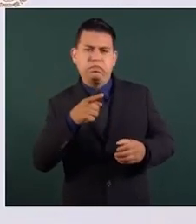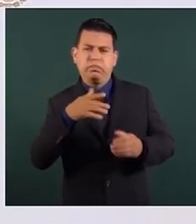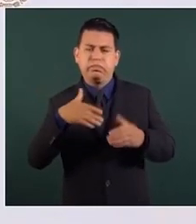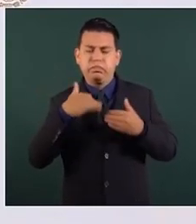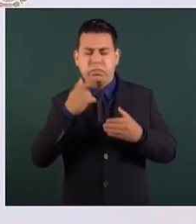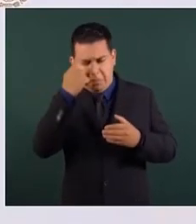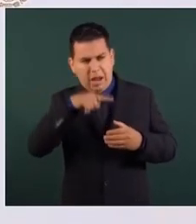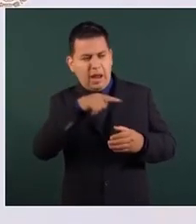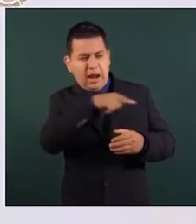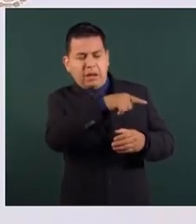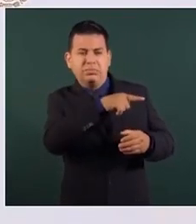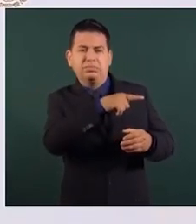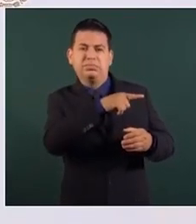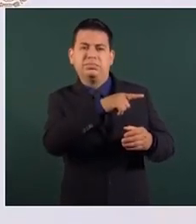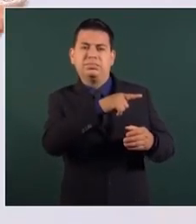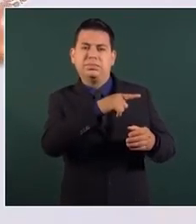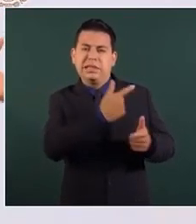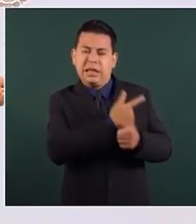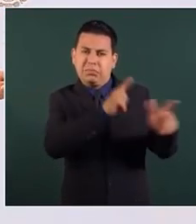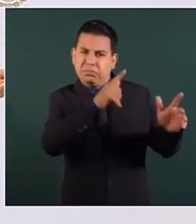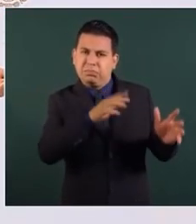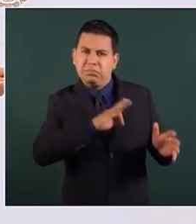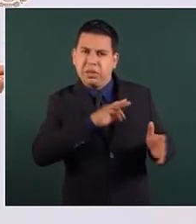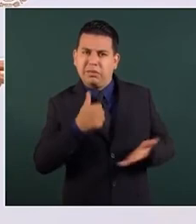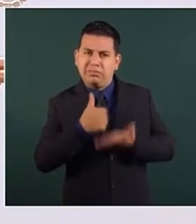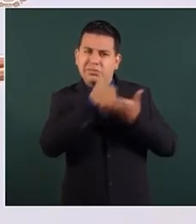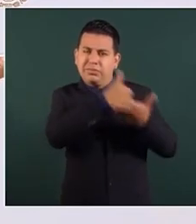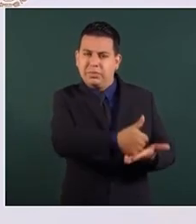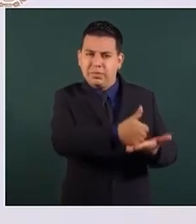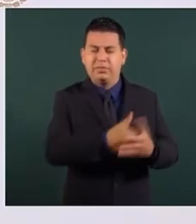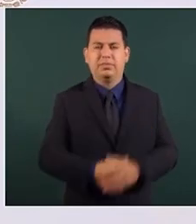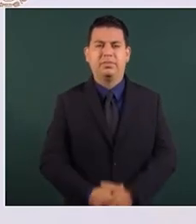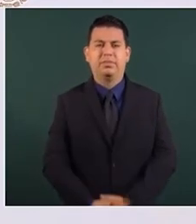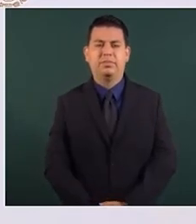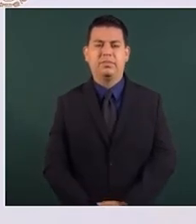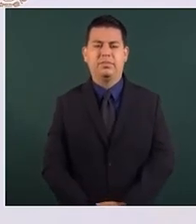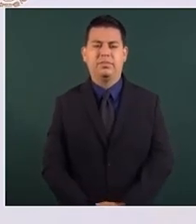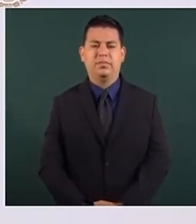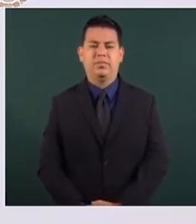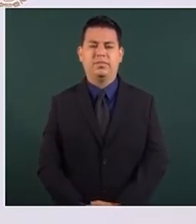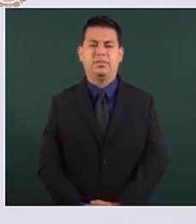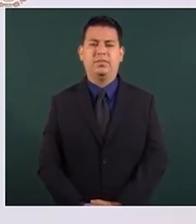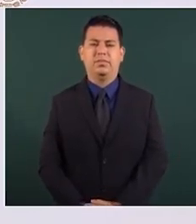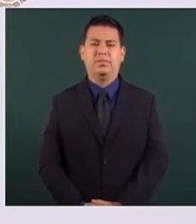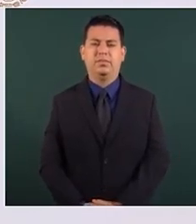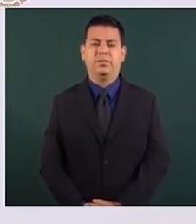al vicepresidente, al general Francisco,